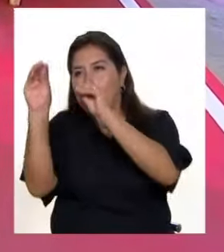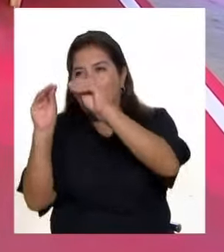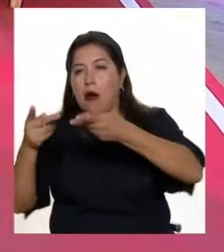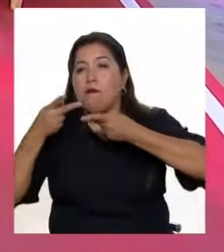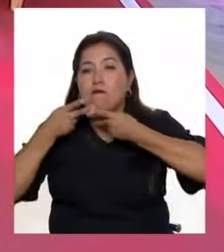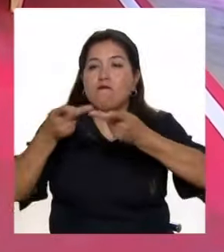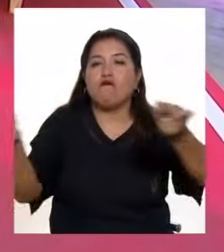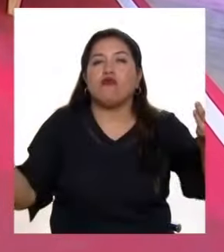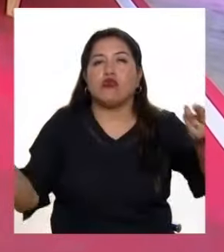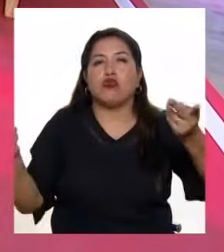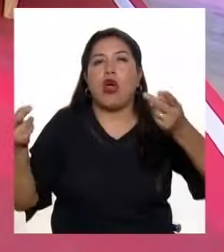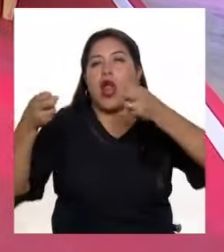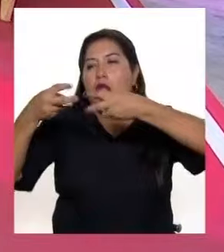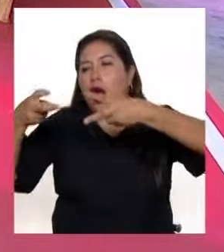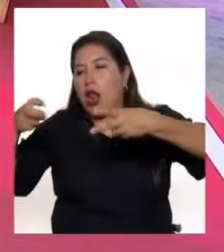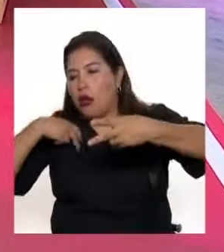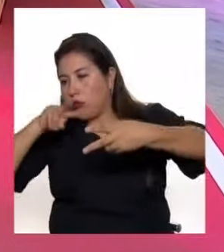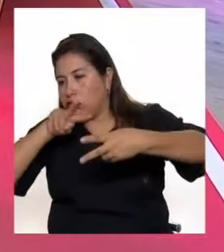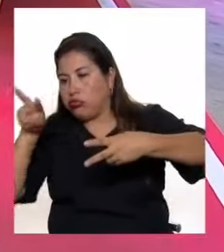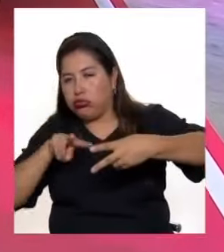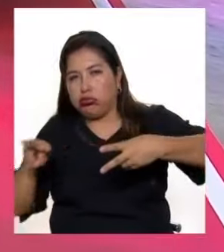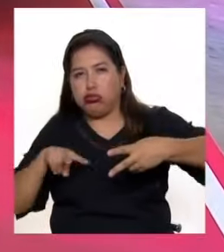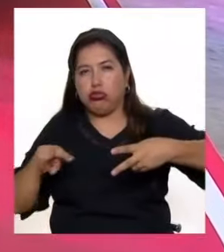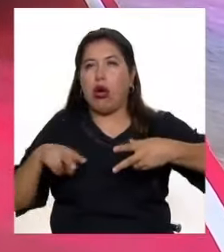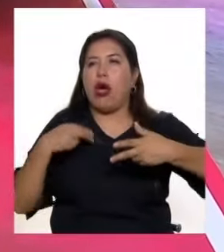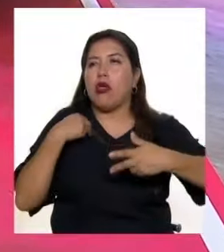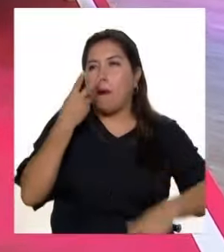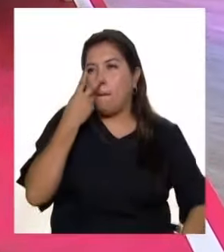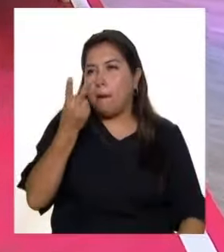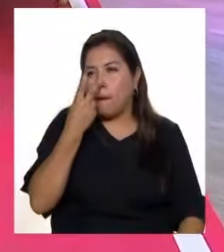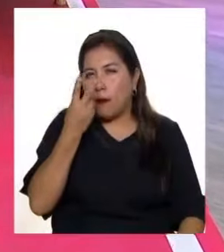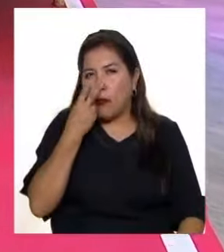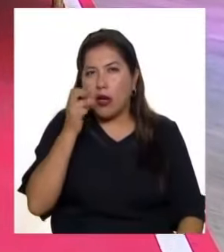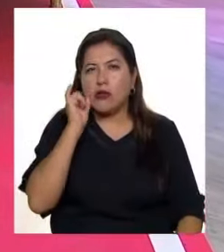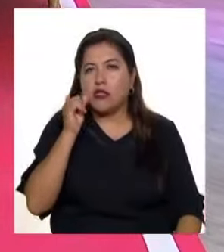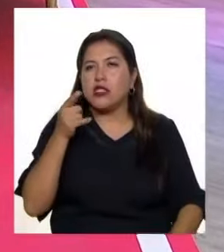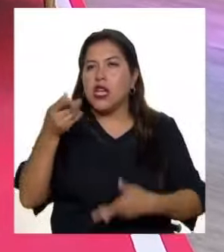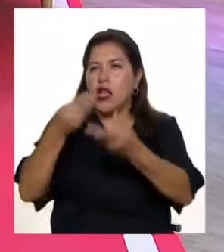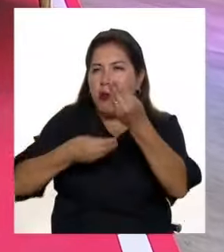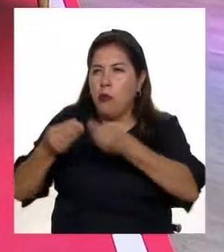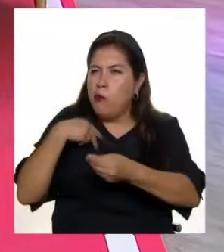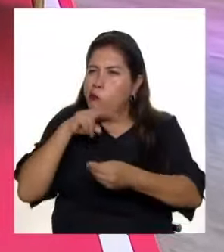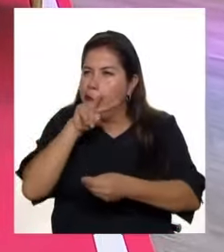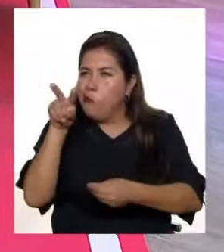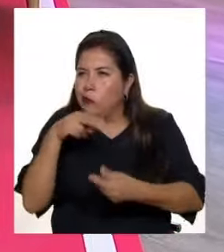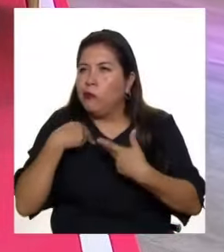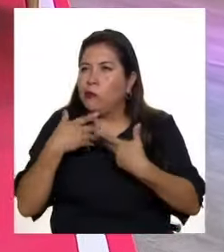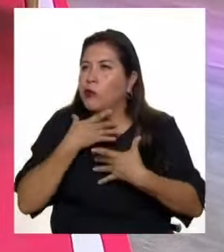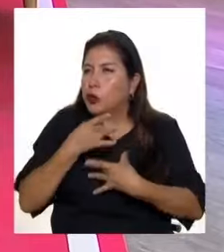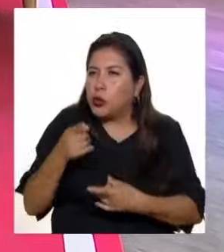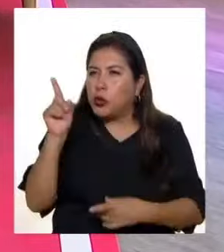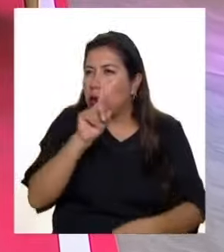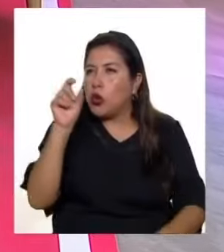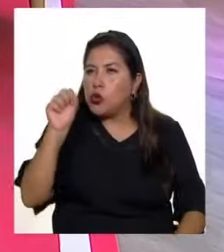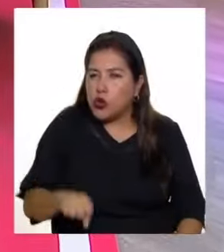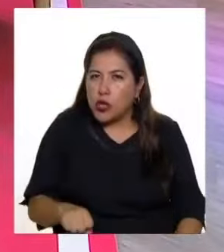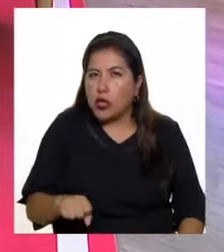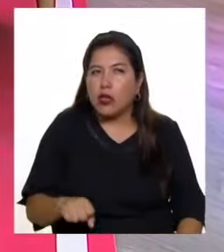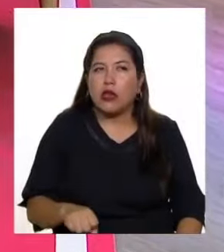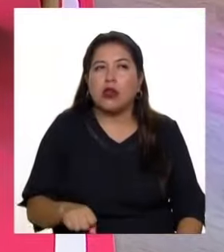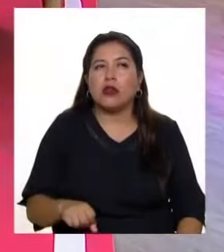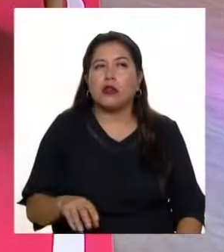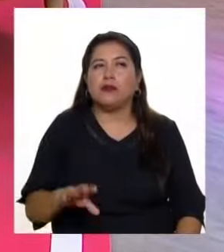los comentarios, leer un poquito para ver si es que se trata del producto que tú tienes, ¿no? Porque, no sé, voy a